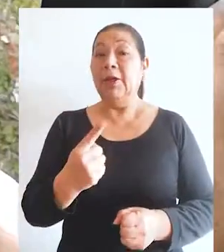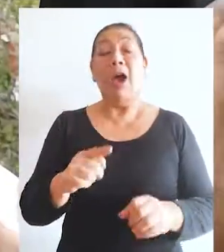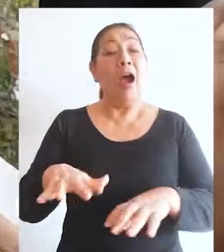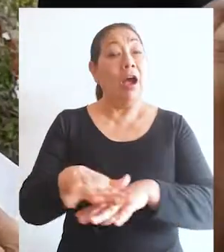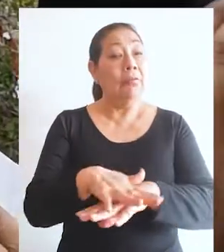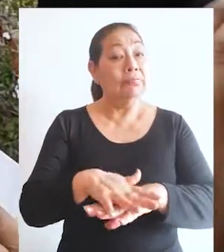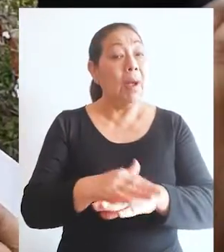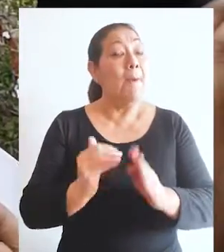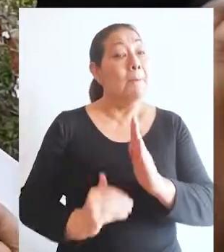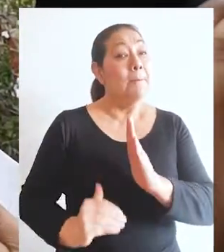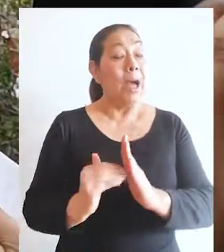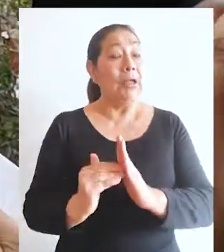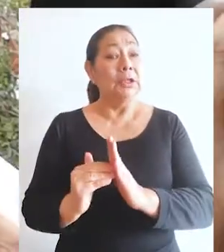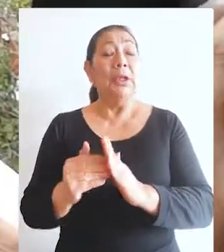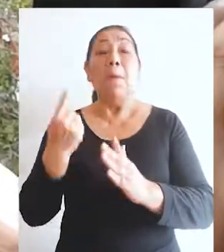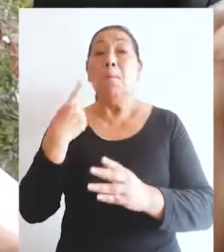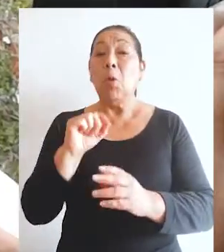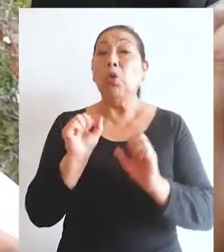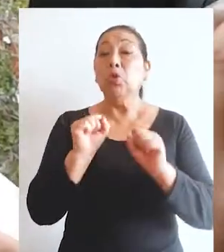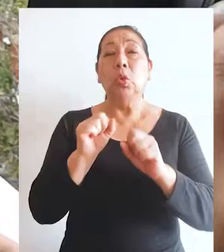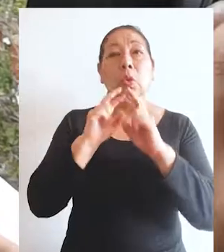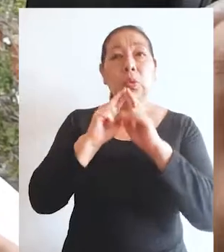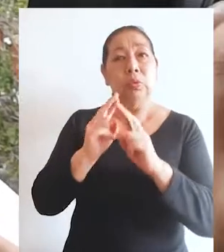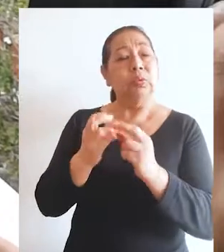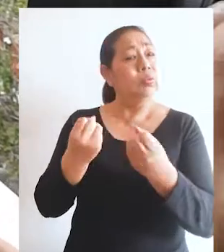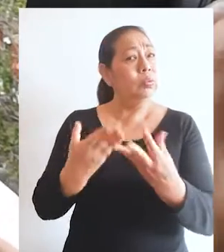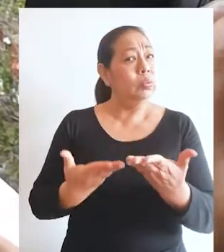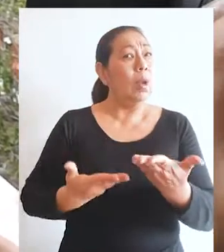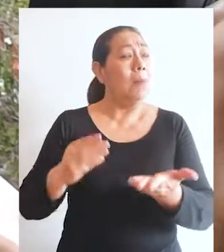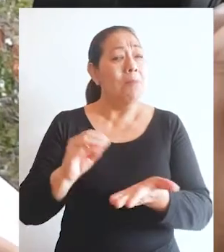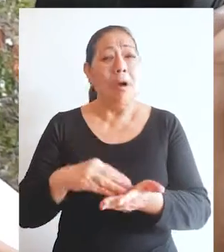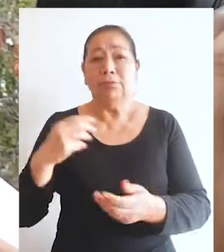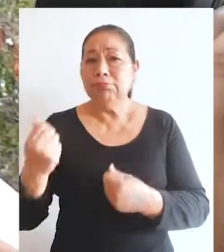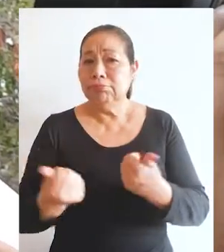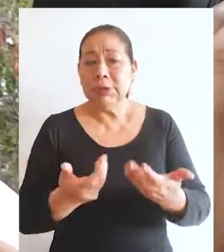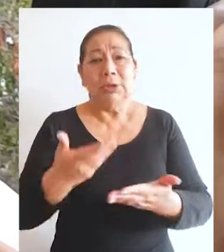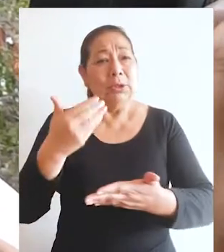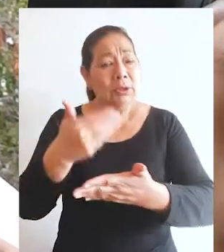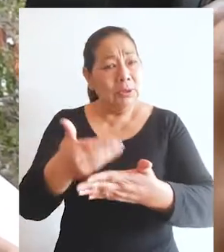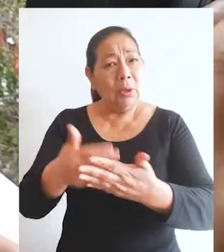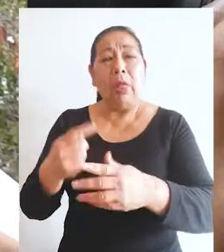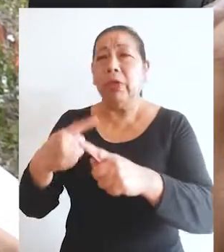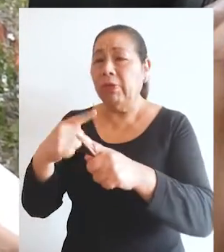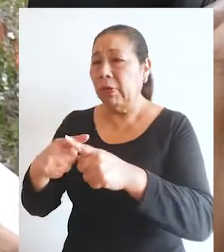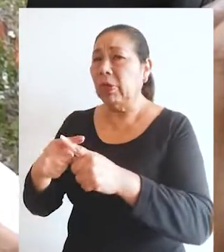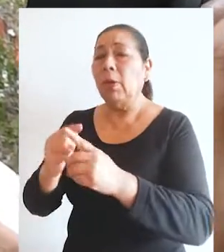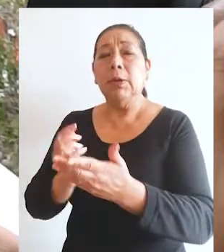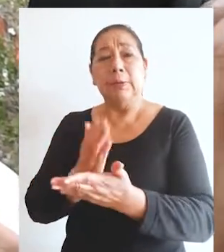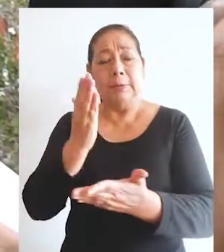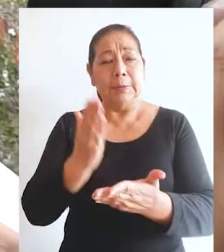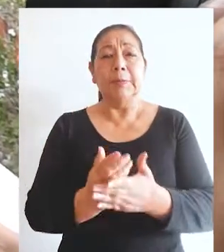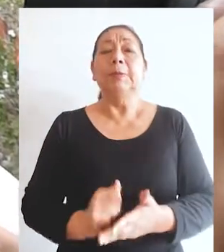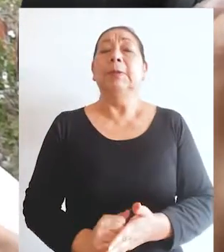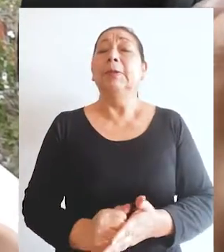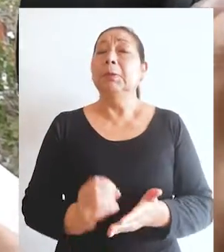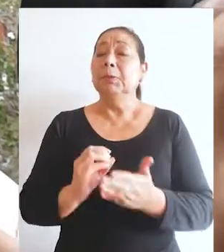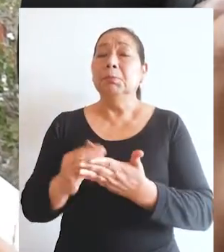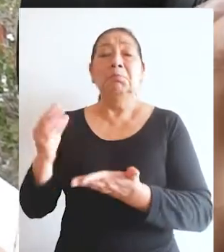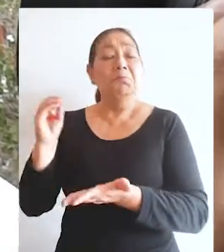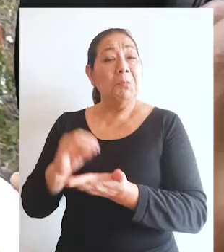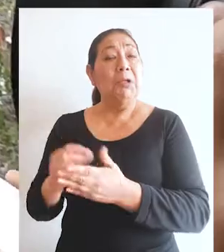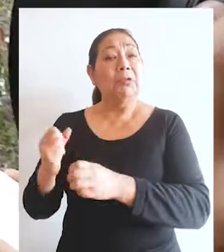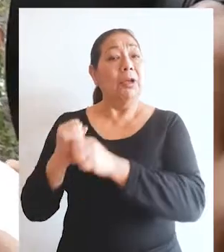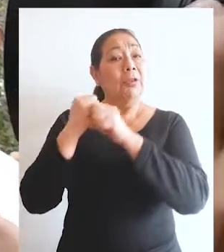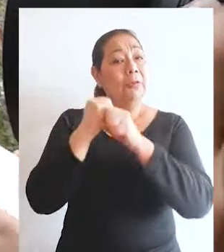están haciendo los mayores esfuerzos por resolver de manera más rápida los casos. Nosotros estamos haciendo el mayor esfuerzo